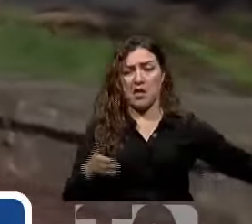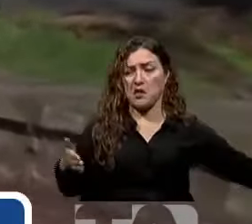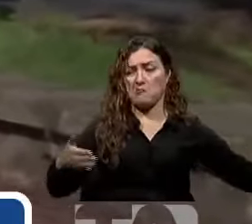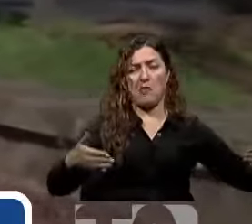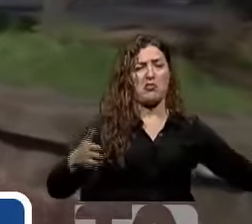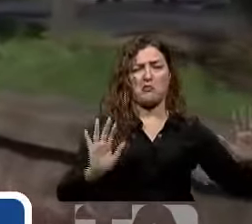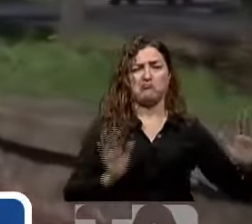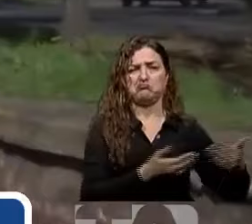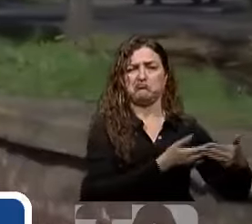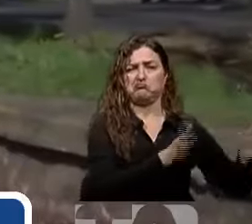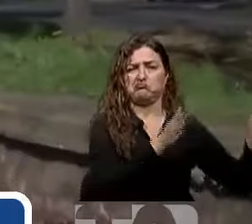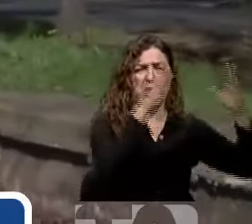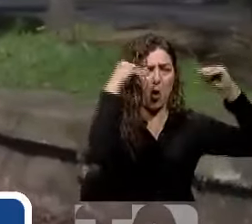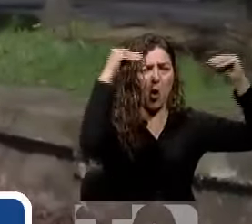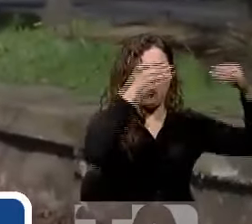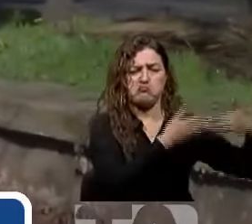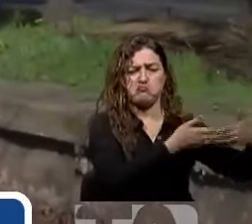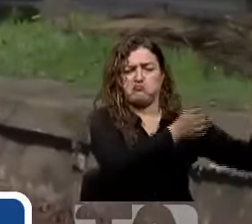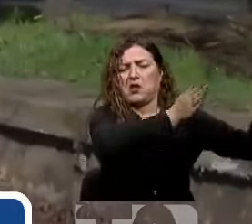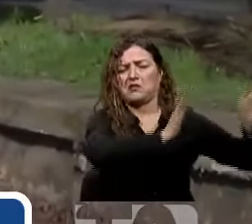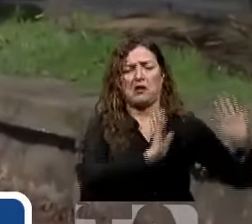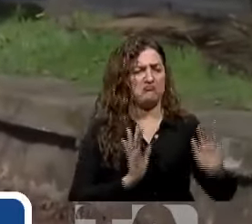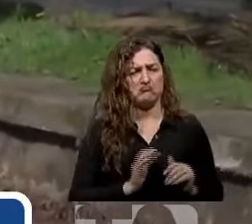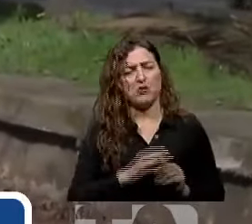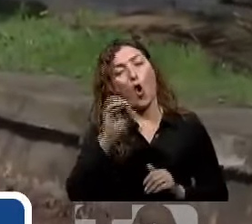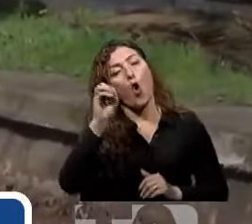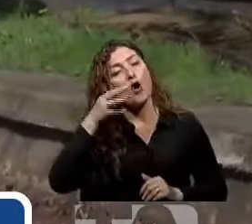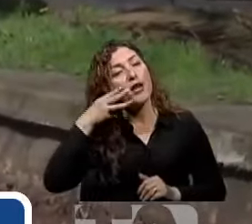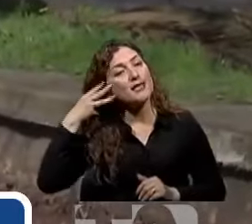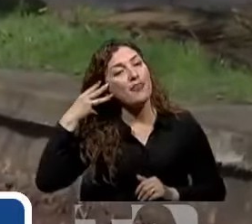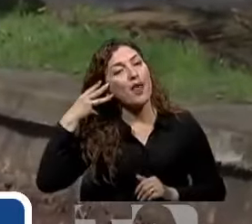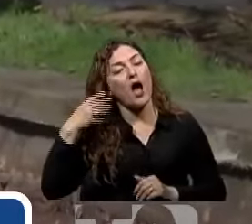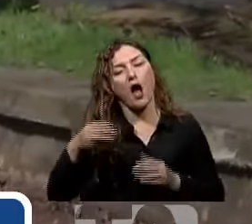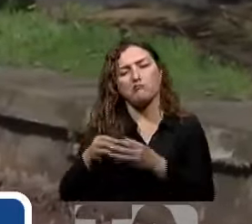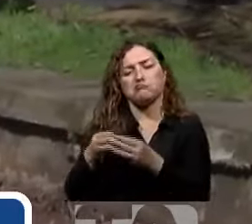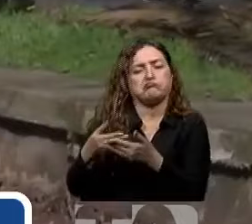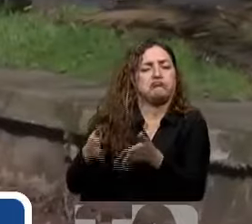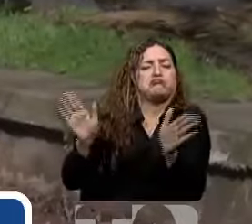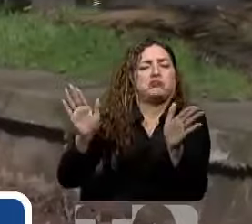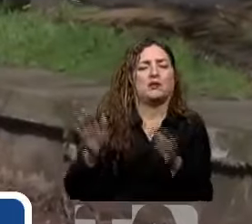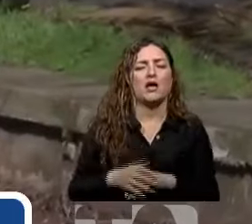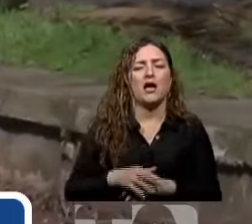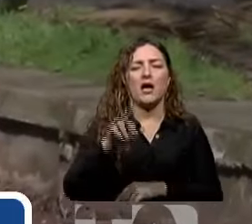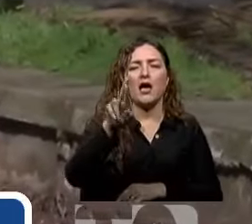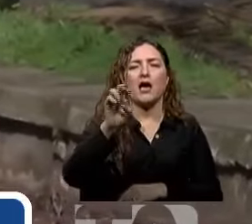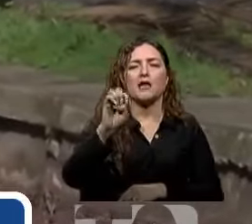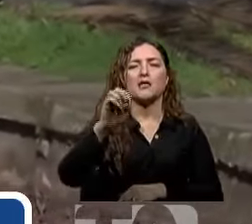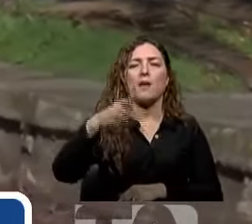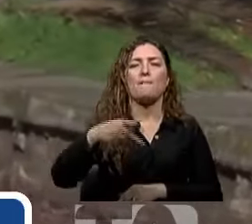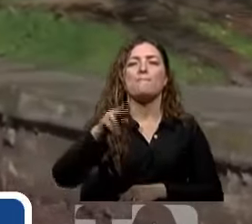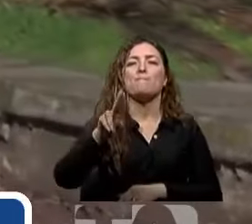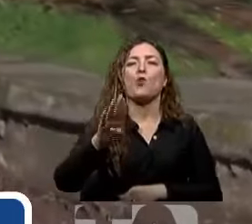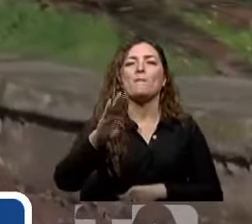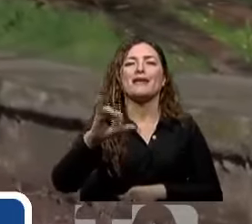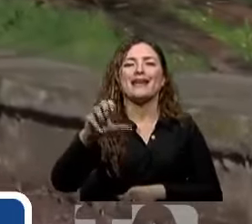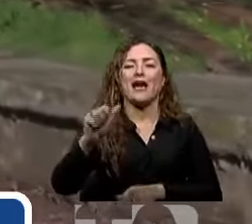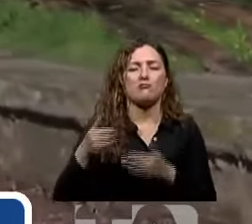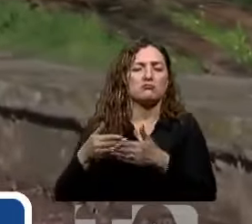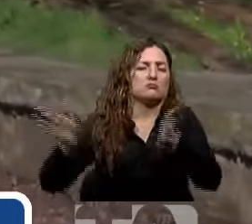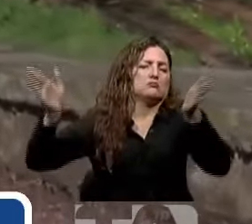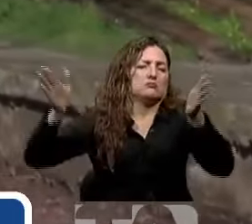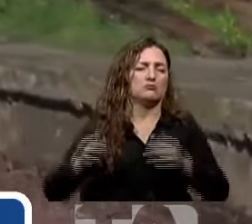avenida Colón está completamente habilitada, la avenida Orellana igual completamente habilitada y la avenida República de igual manera. Simultáneamente también hay